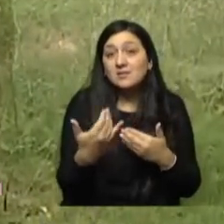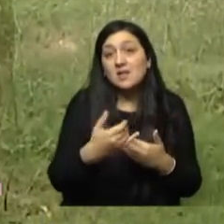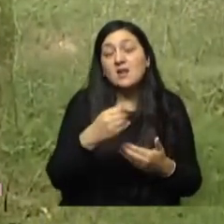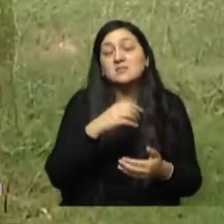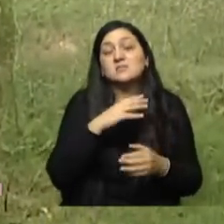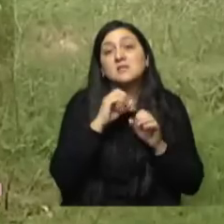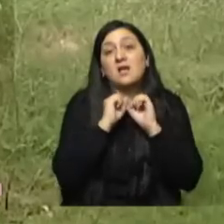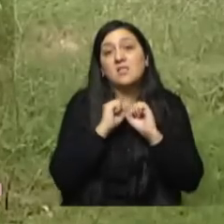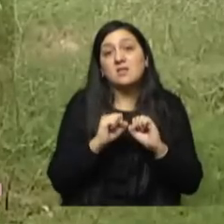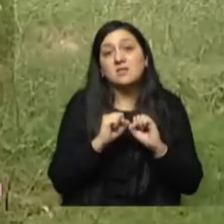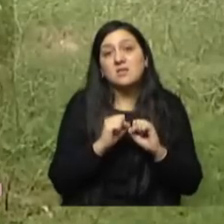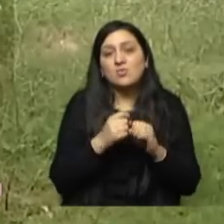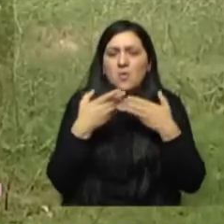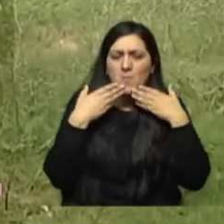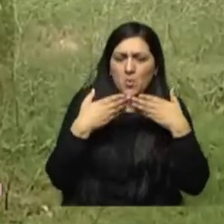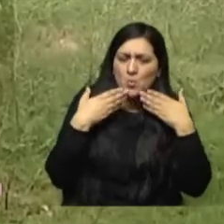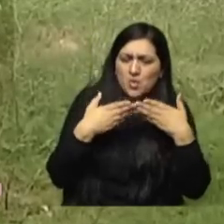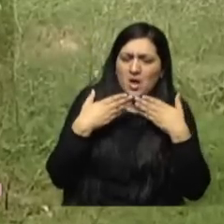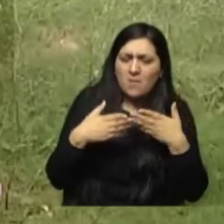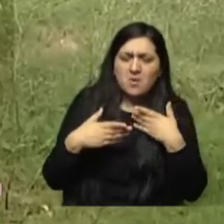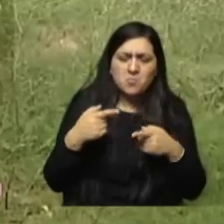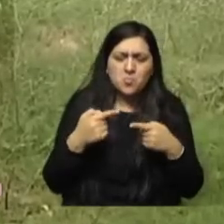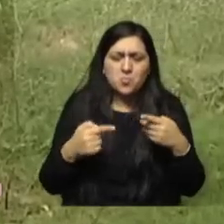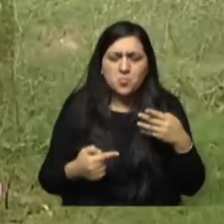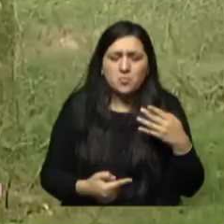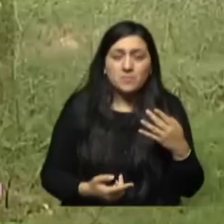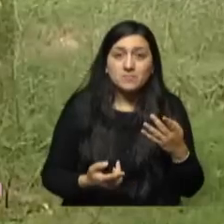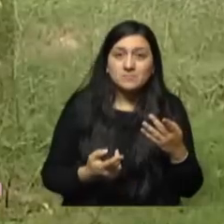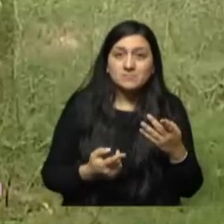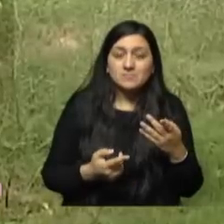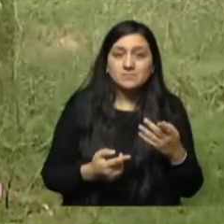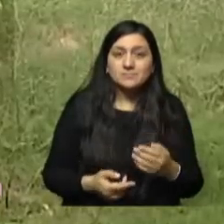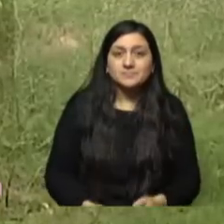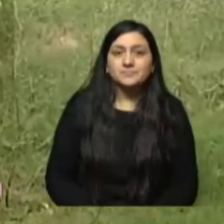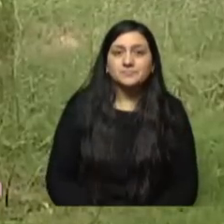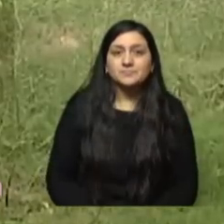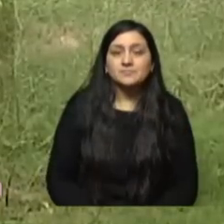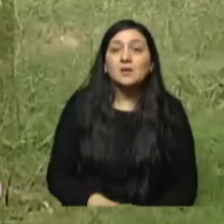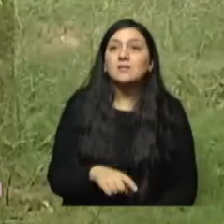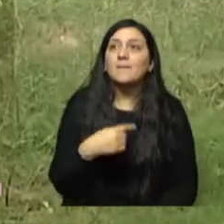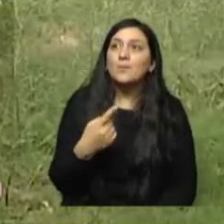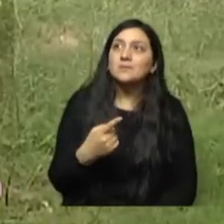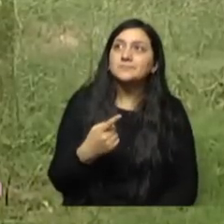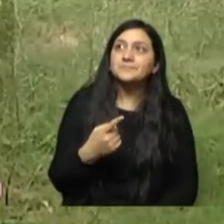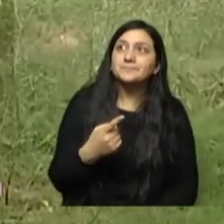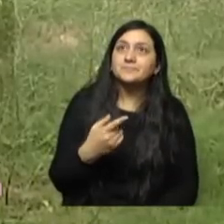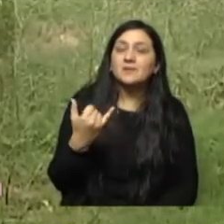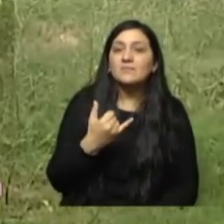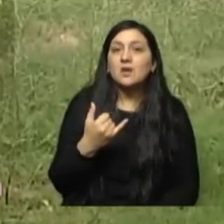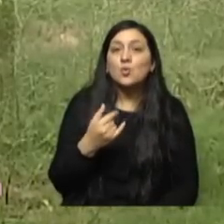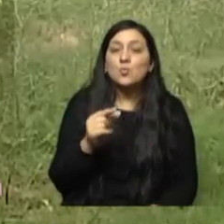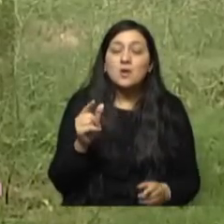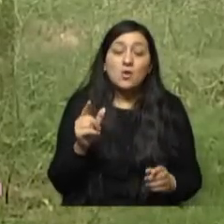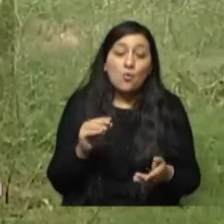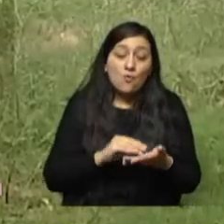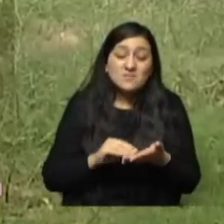secretaría y donde hacían algunos interrogatorios. Y después estaba como una pequeña oficina